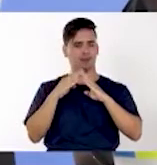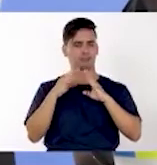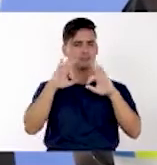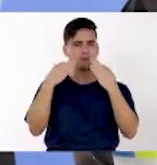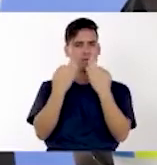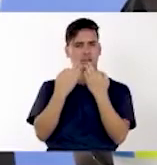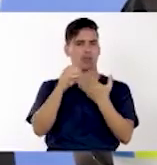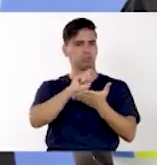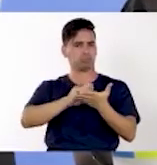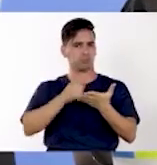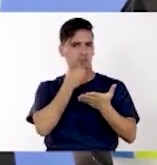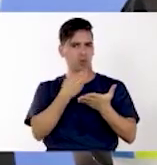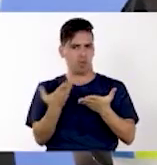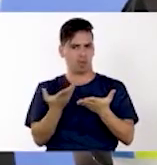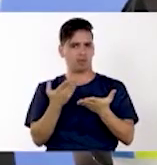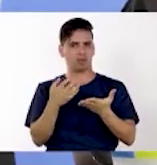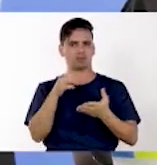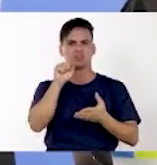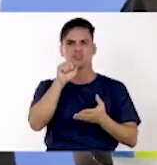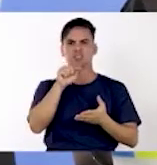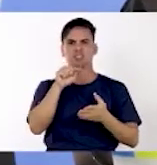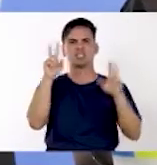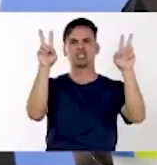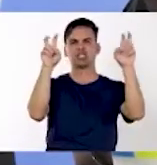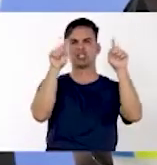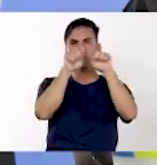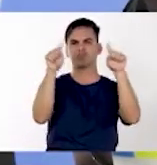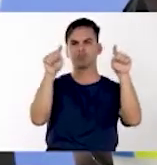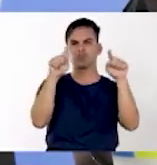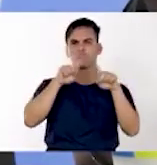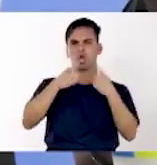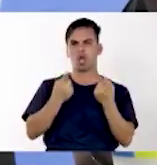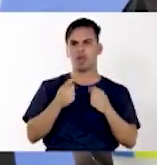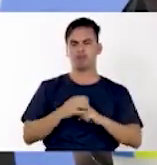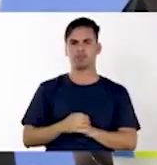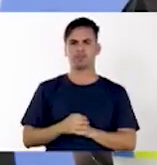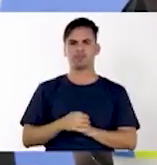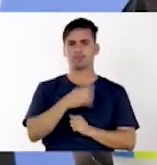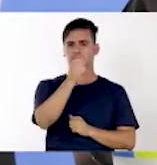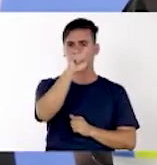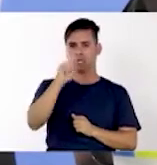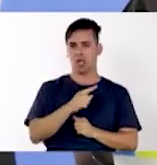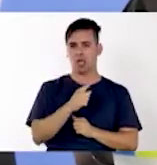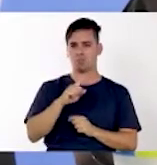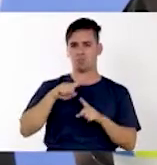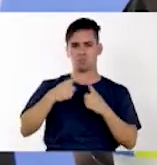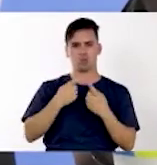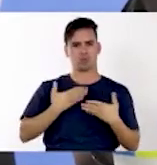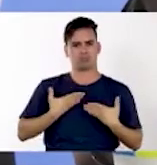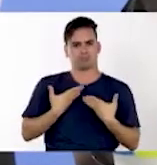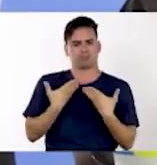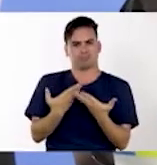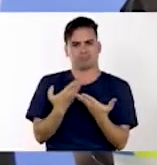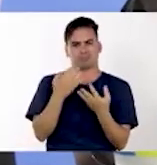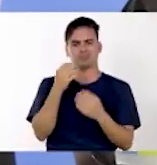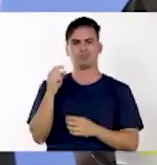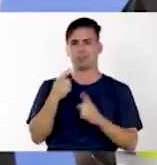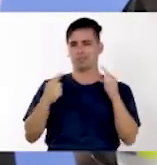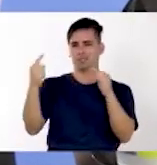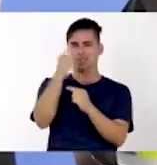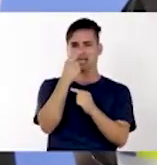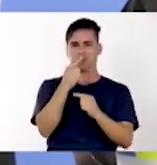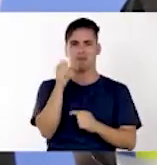escribir. El inciso A, ¿por qué será la canción el principal ofrecimiento que el autor hace en este